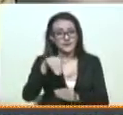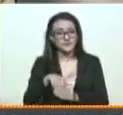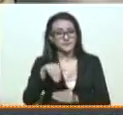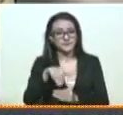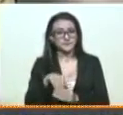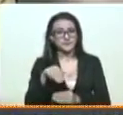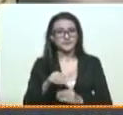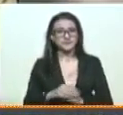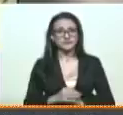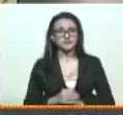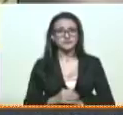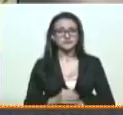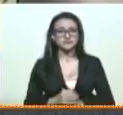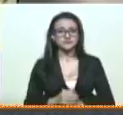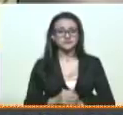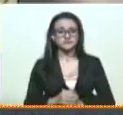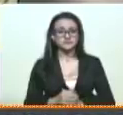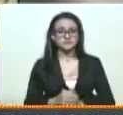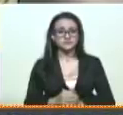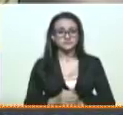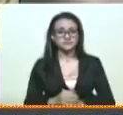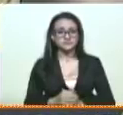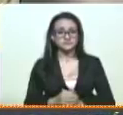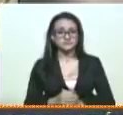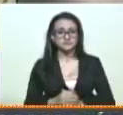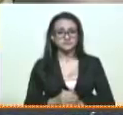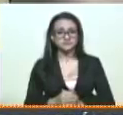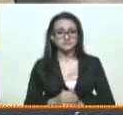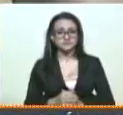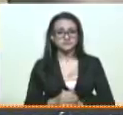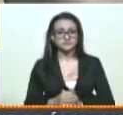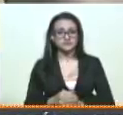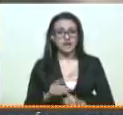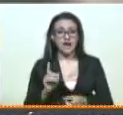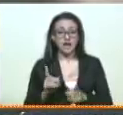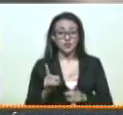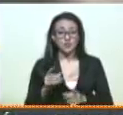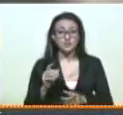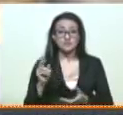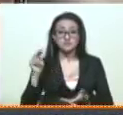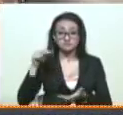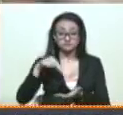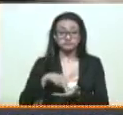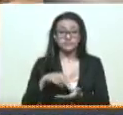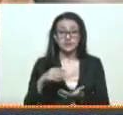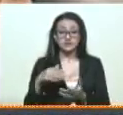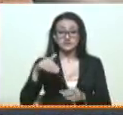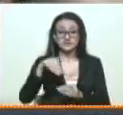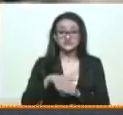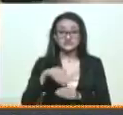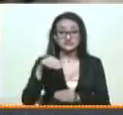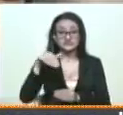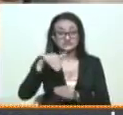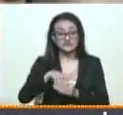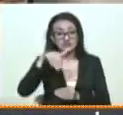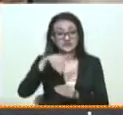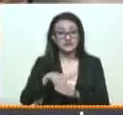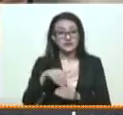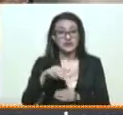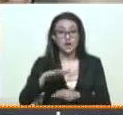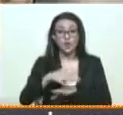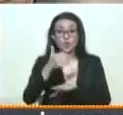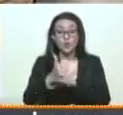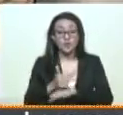llegaban a colocar visibles los centros electorales que habían sido amenazados por la derecha